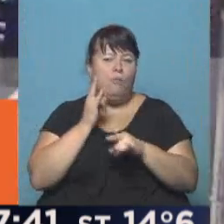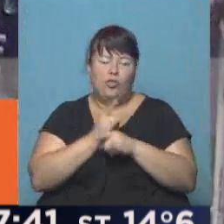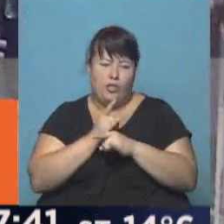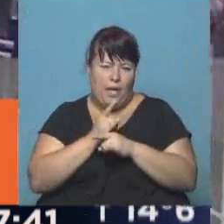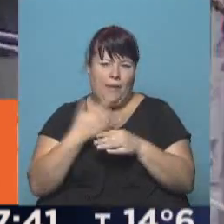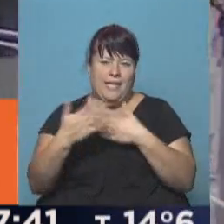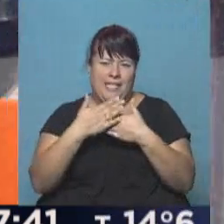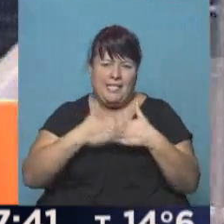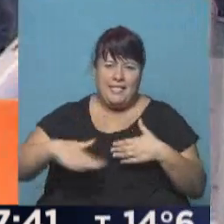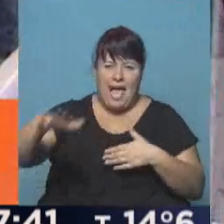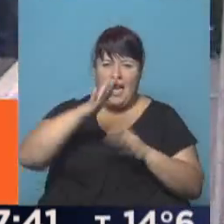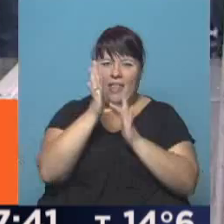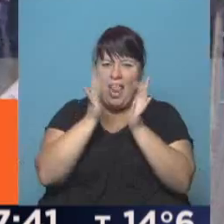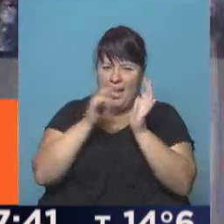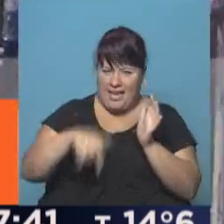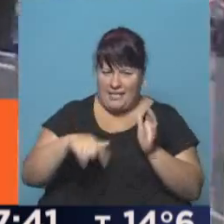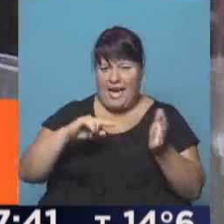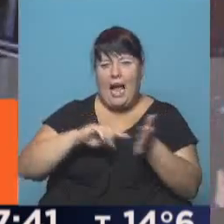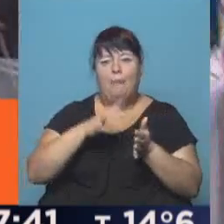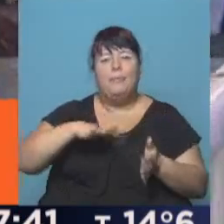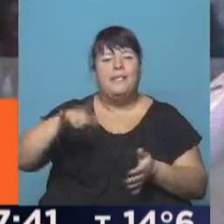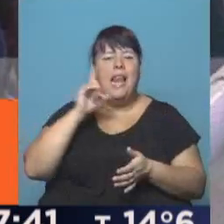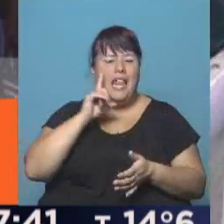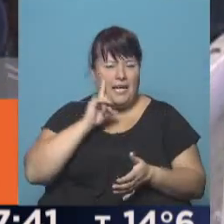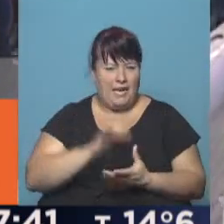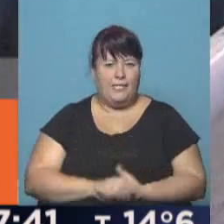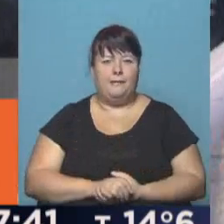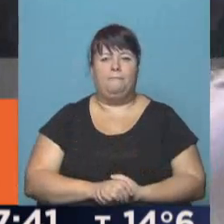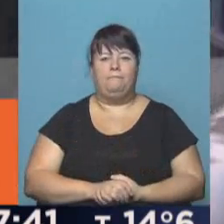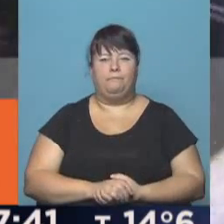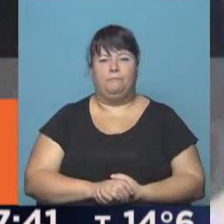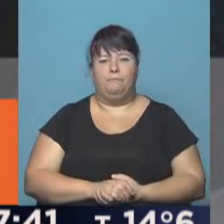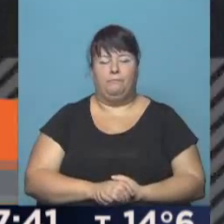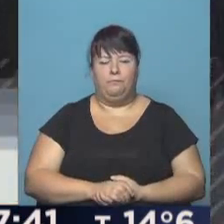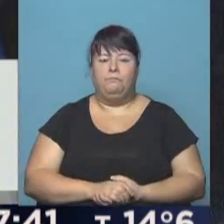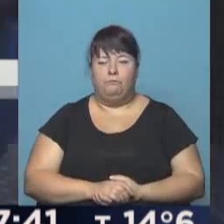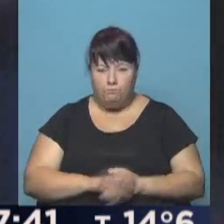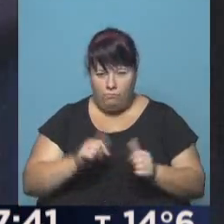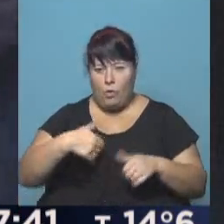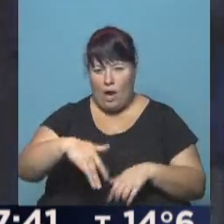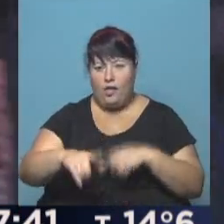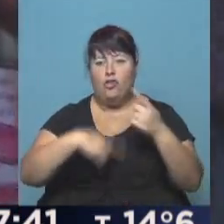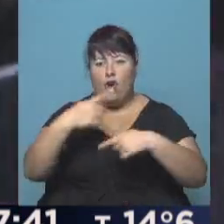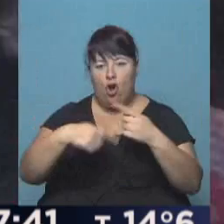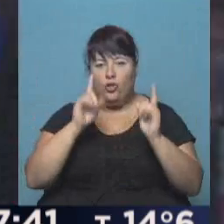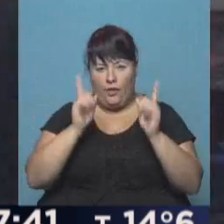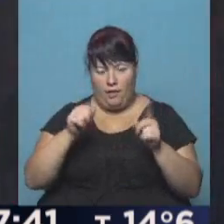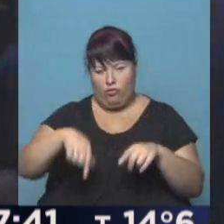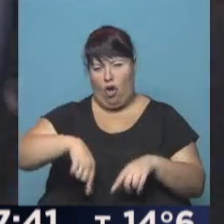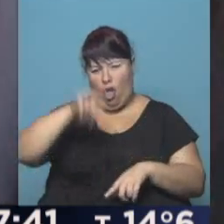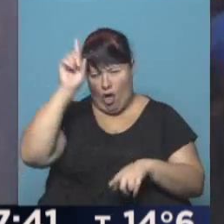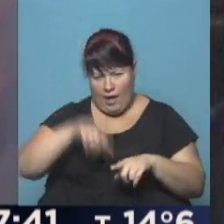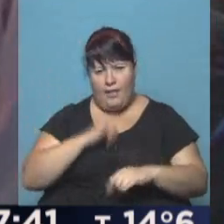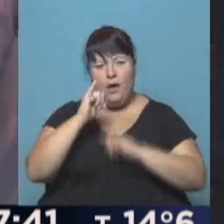en los alrededores de san cayetano aquí en el porteño barrio de liniers de minutos y vamos a seguir allí en vivo durante toda la jornada